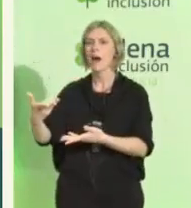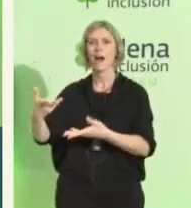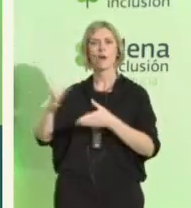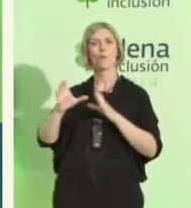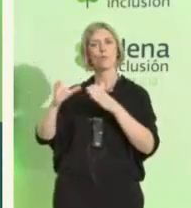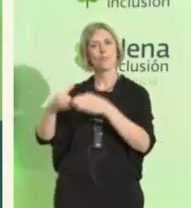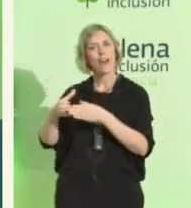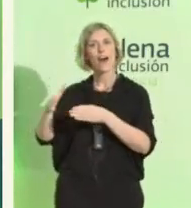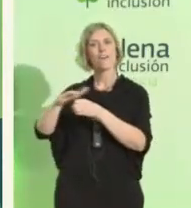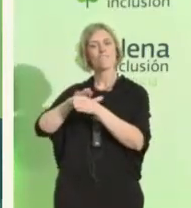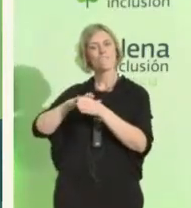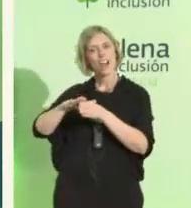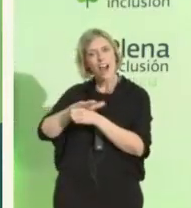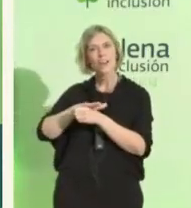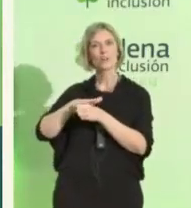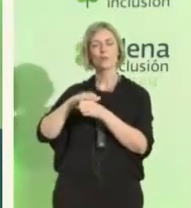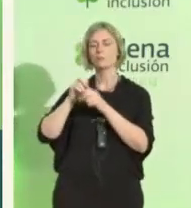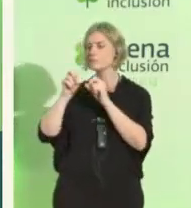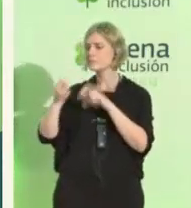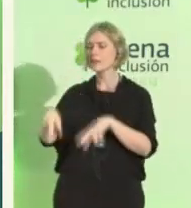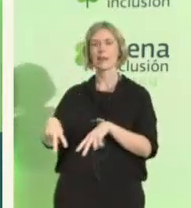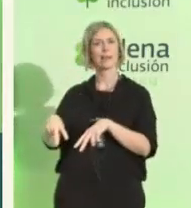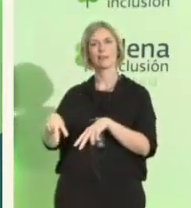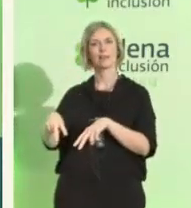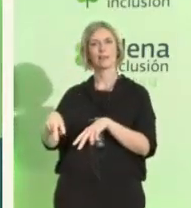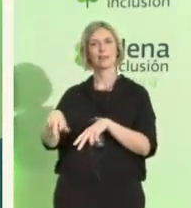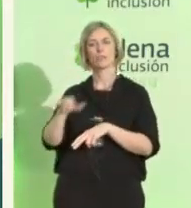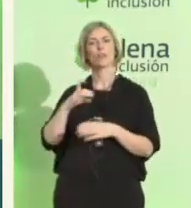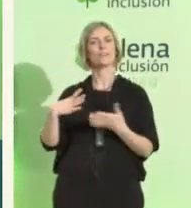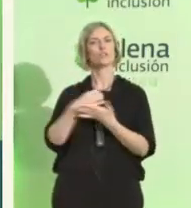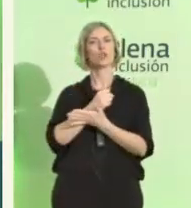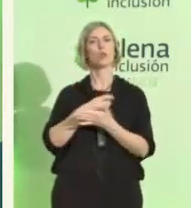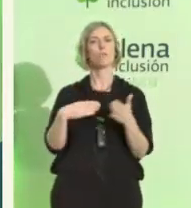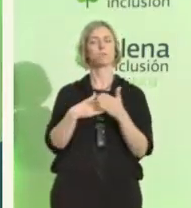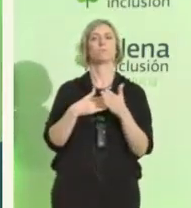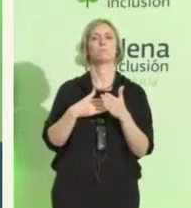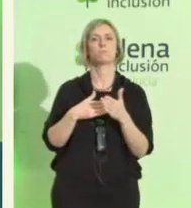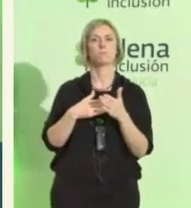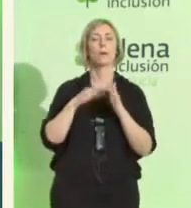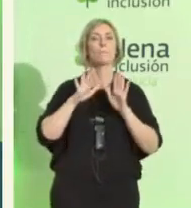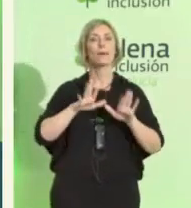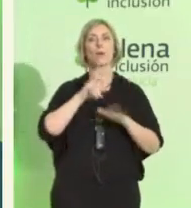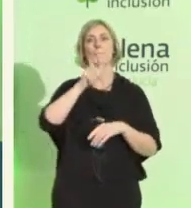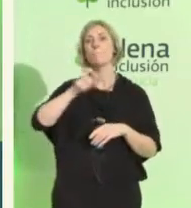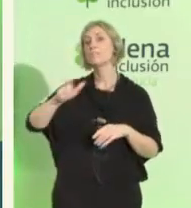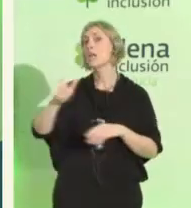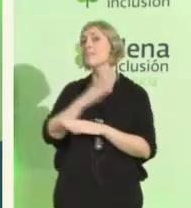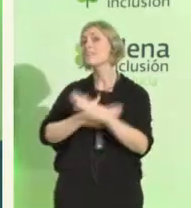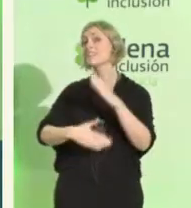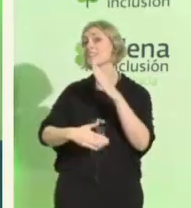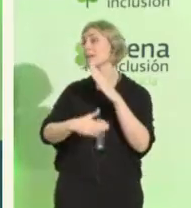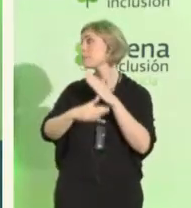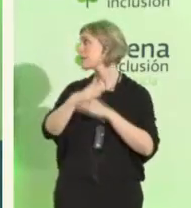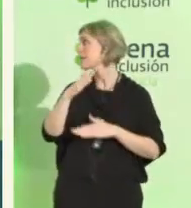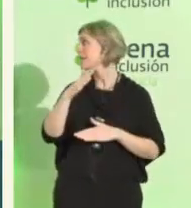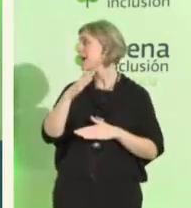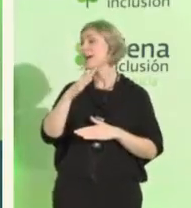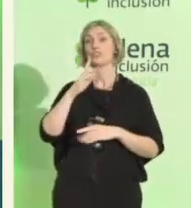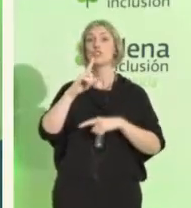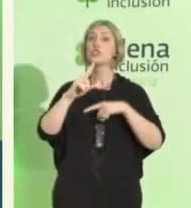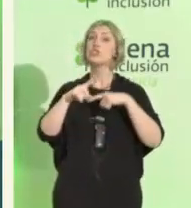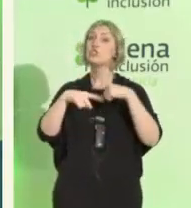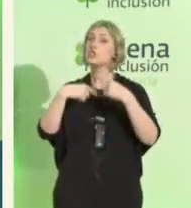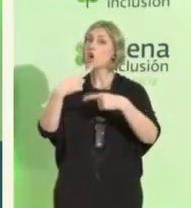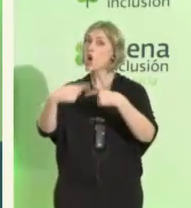comunidad Los todo pero tenés que es la vimos todos los días de una casa